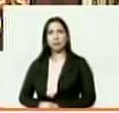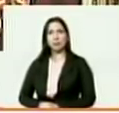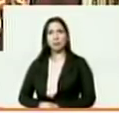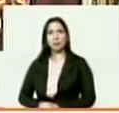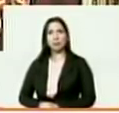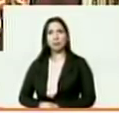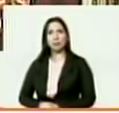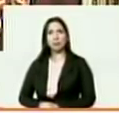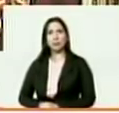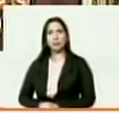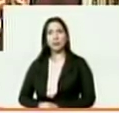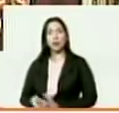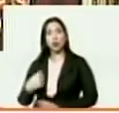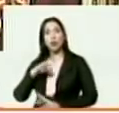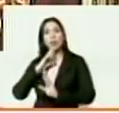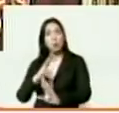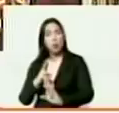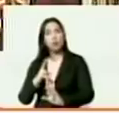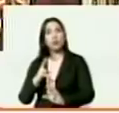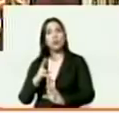Y la contesto una vez más.